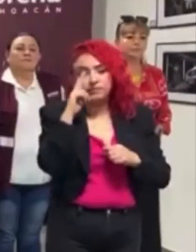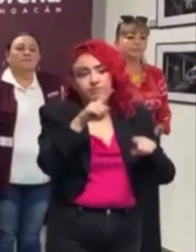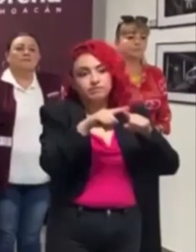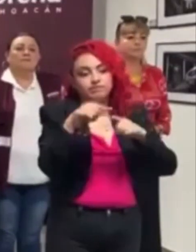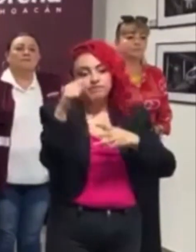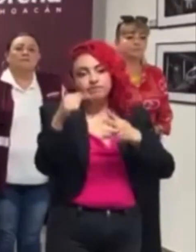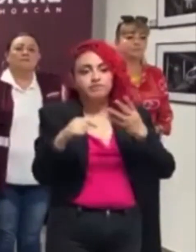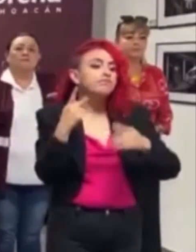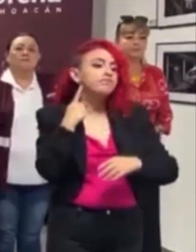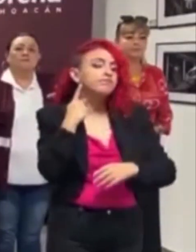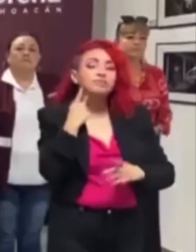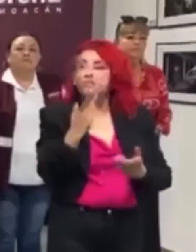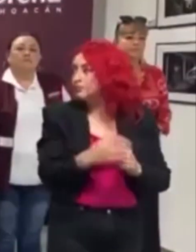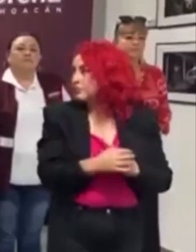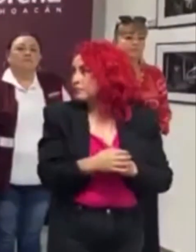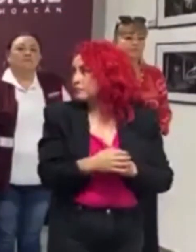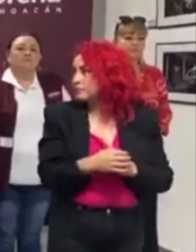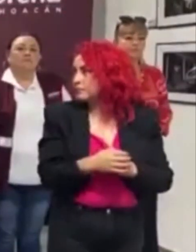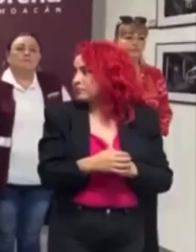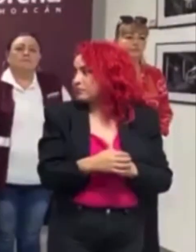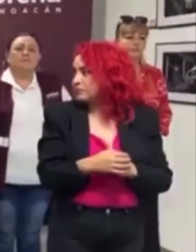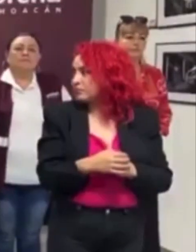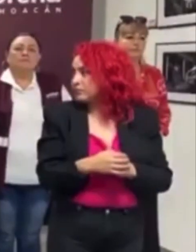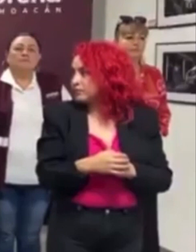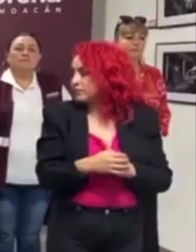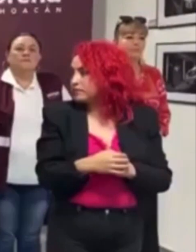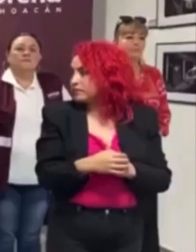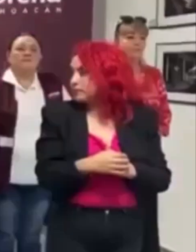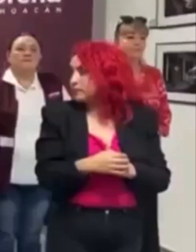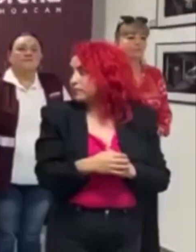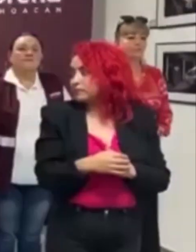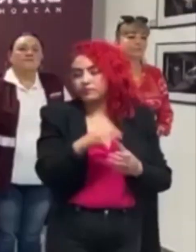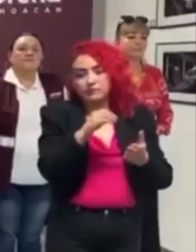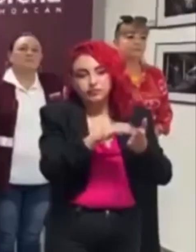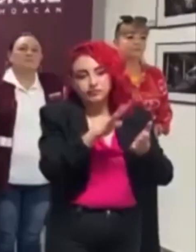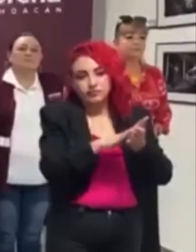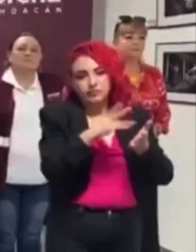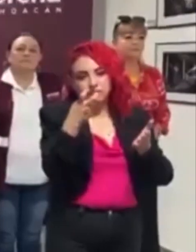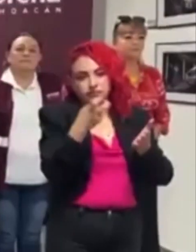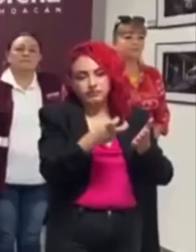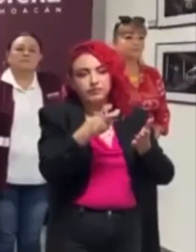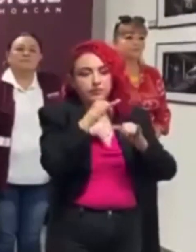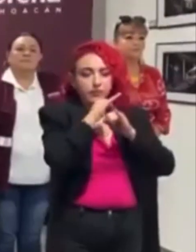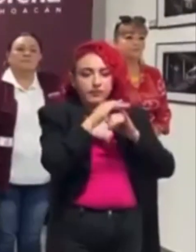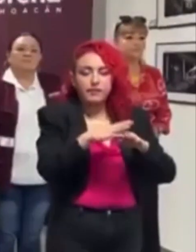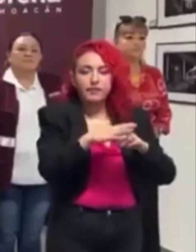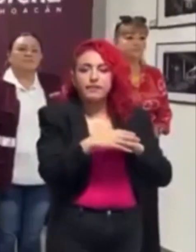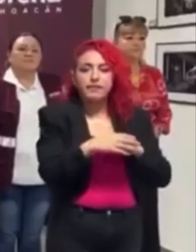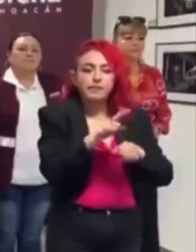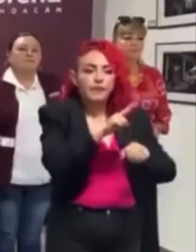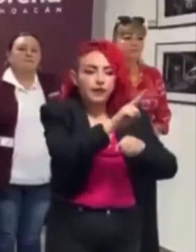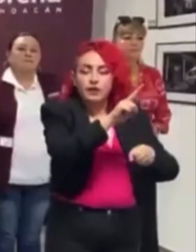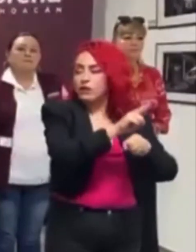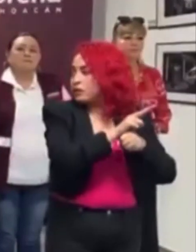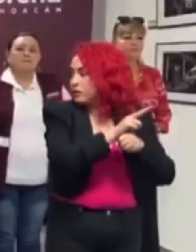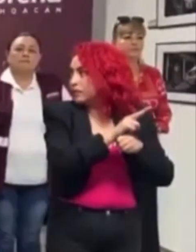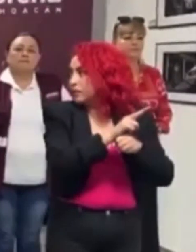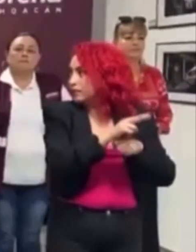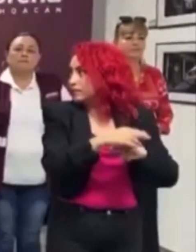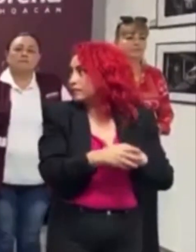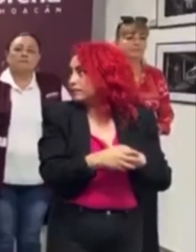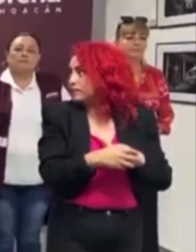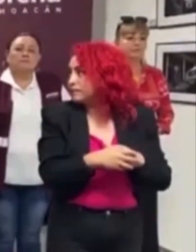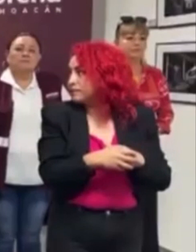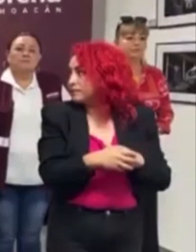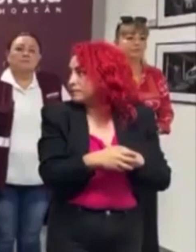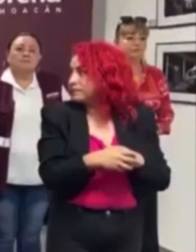demás. También, por citar, también habla de Uruapan,